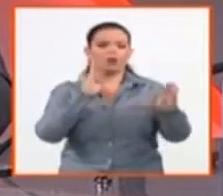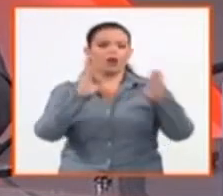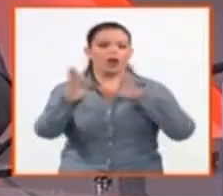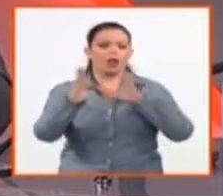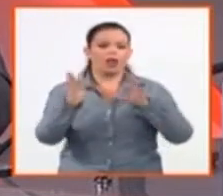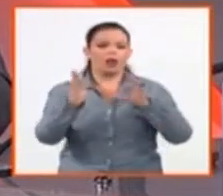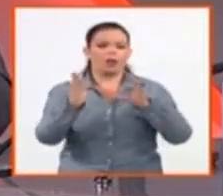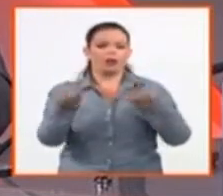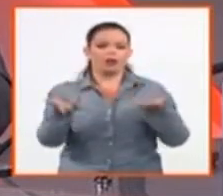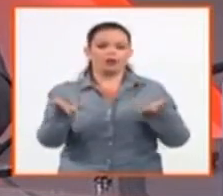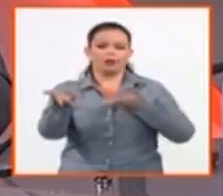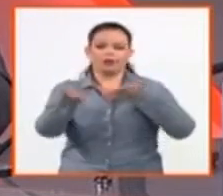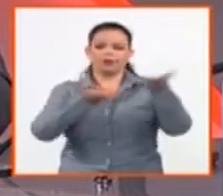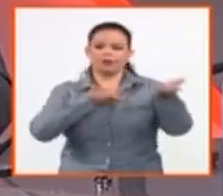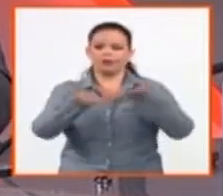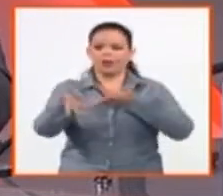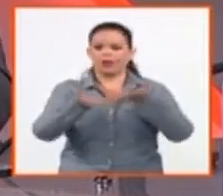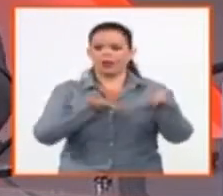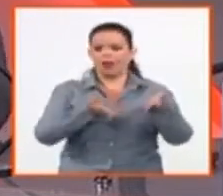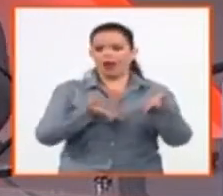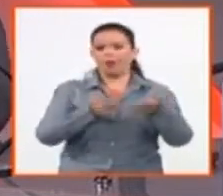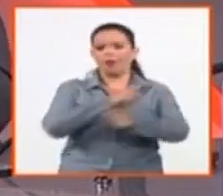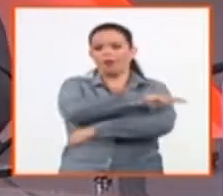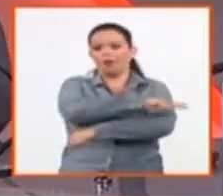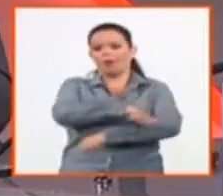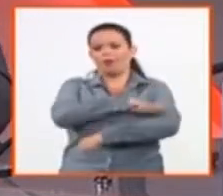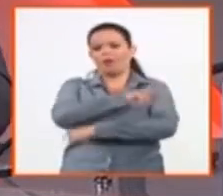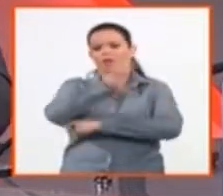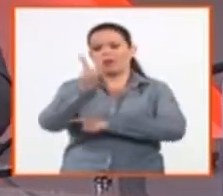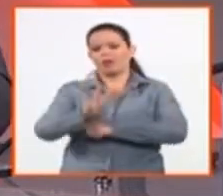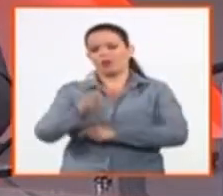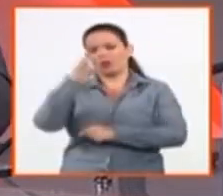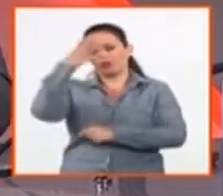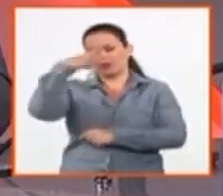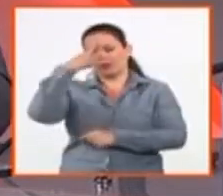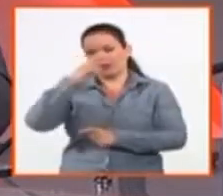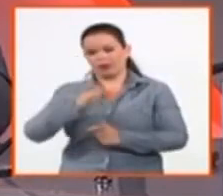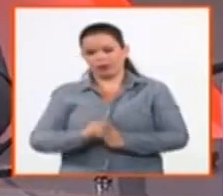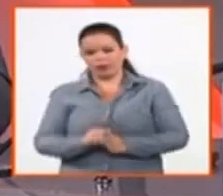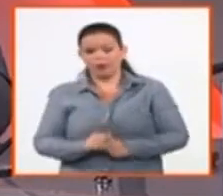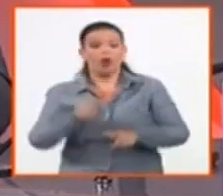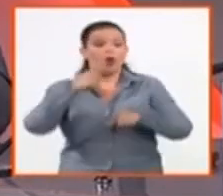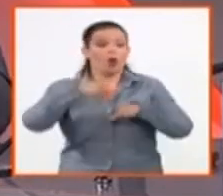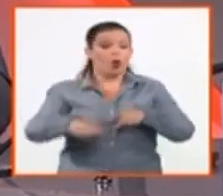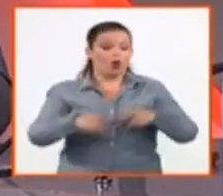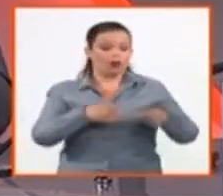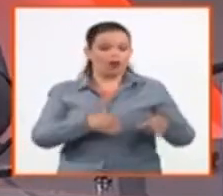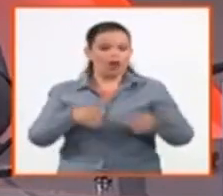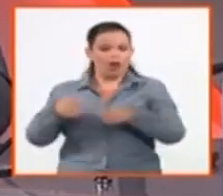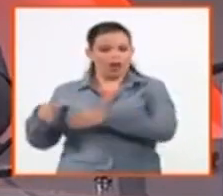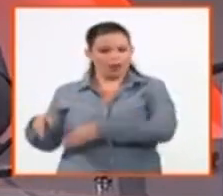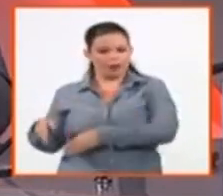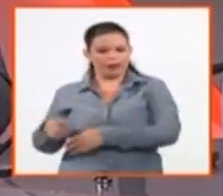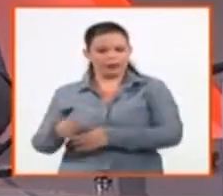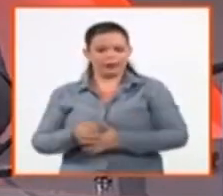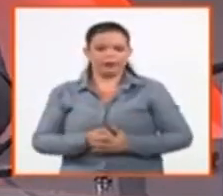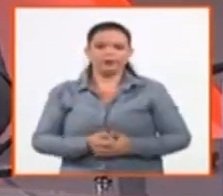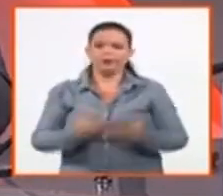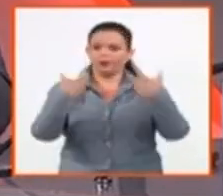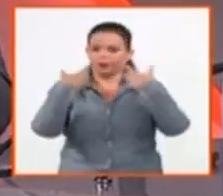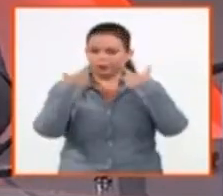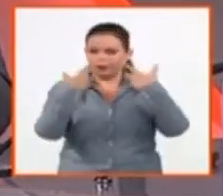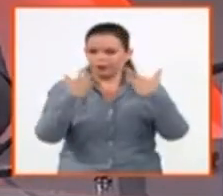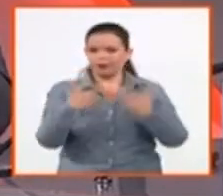compartir también con ustedes otra información que, si bien no está directamente relacionada con esta noticia que escuchábamos, también es importante en el